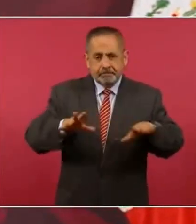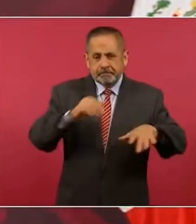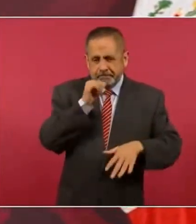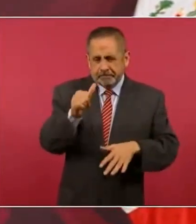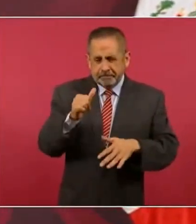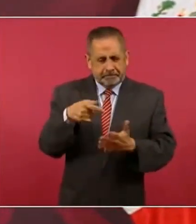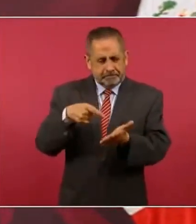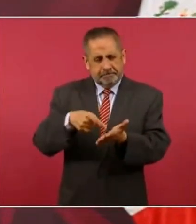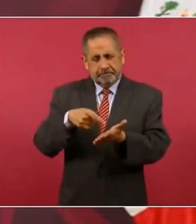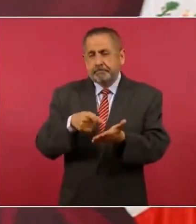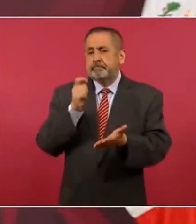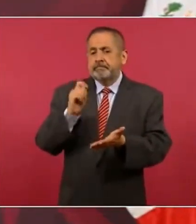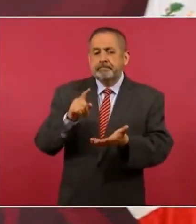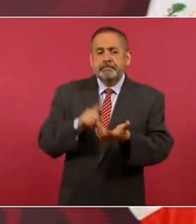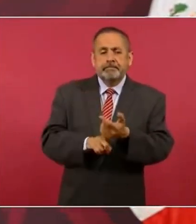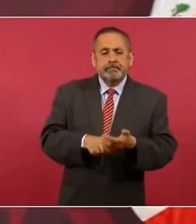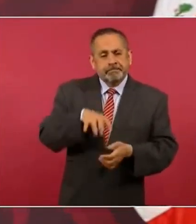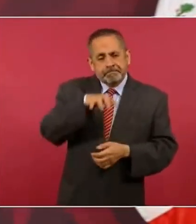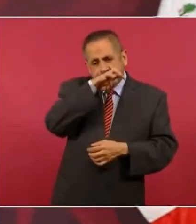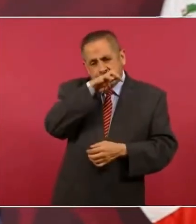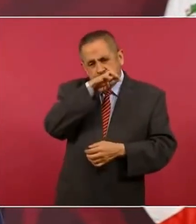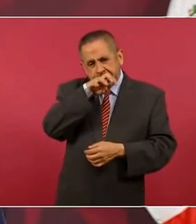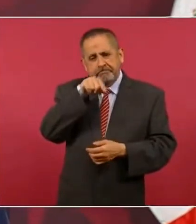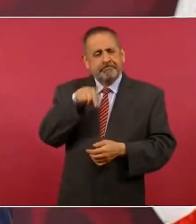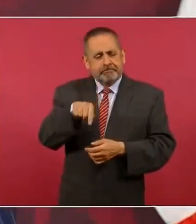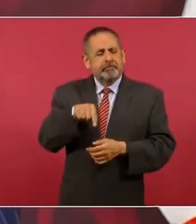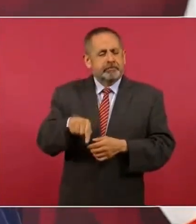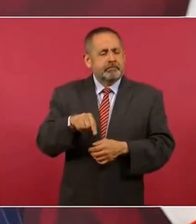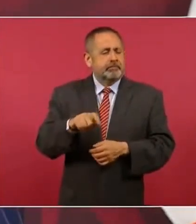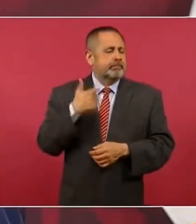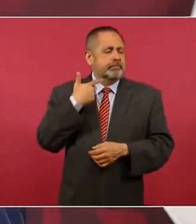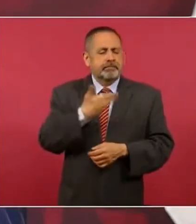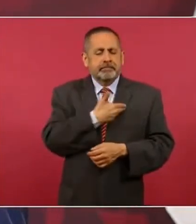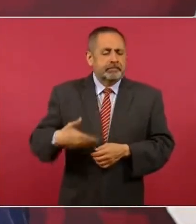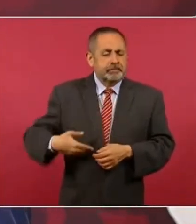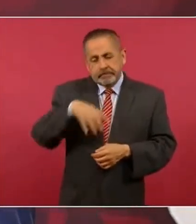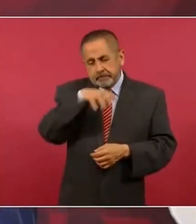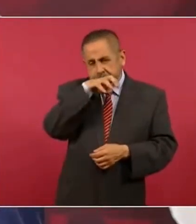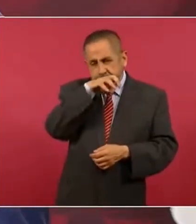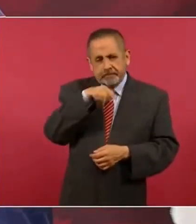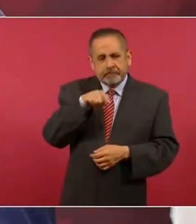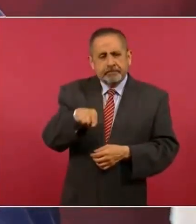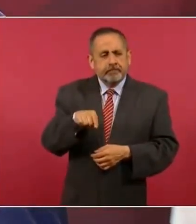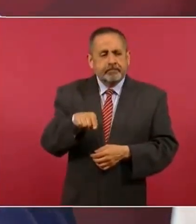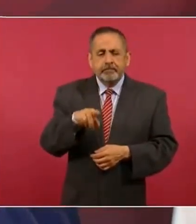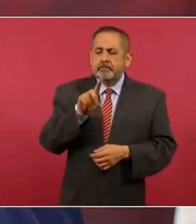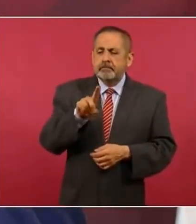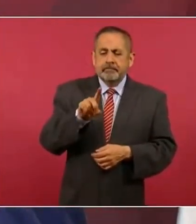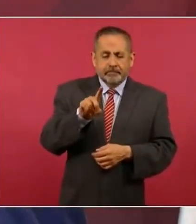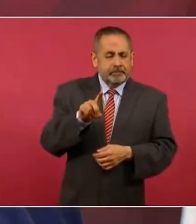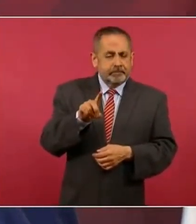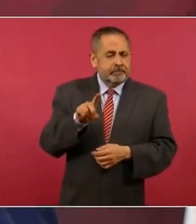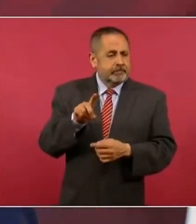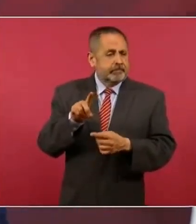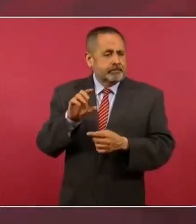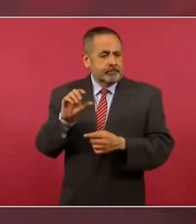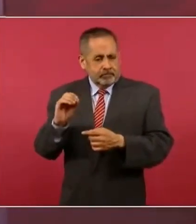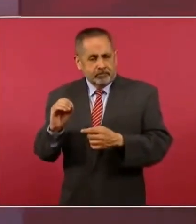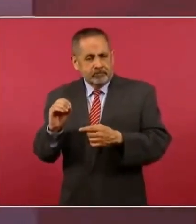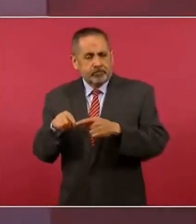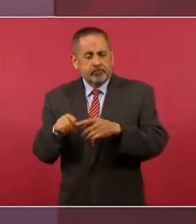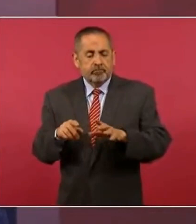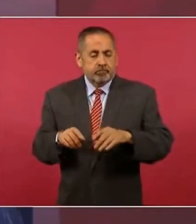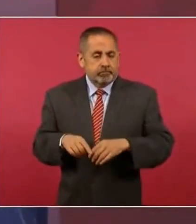que tenía Díaz Ordaz, una de las cosas que me llamó mucho la atención es de que